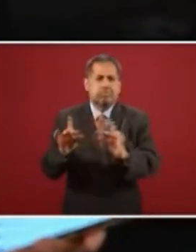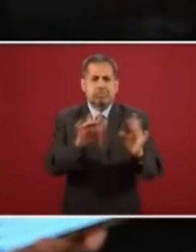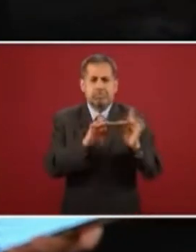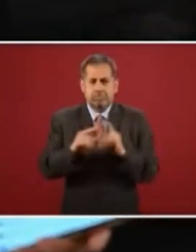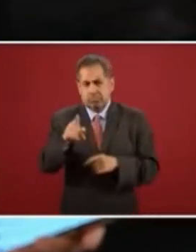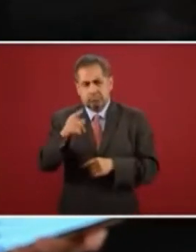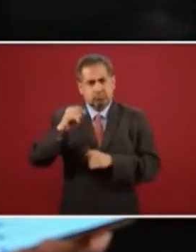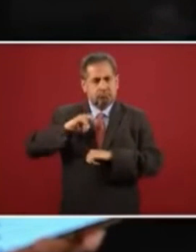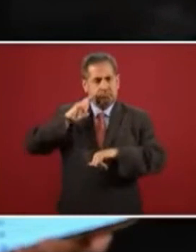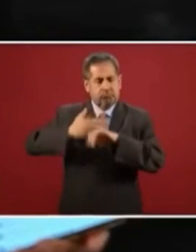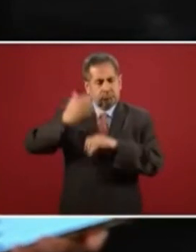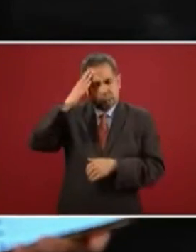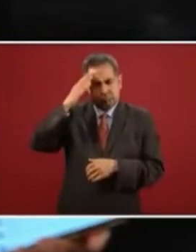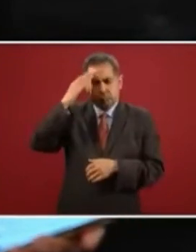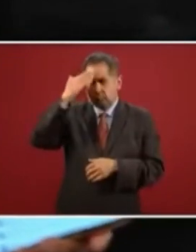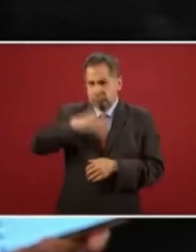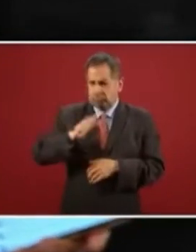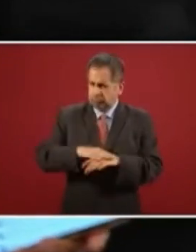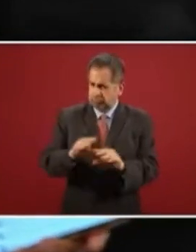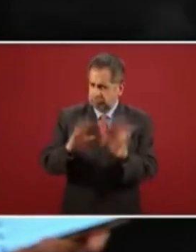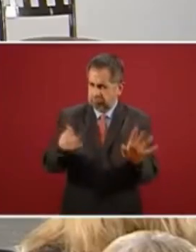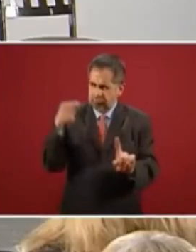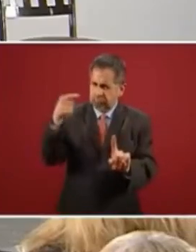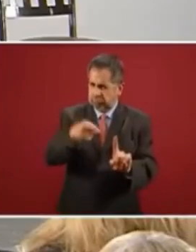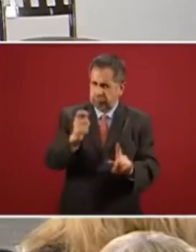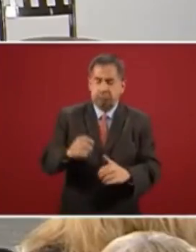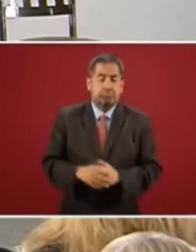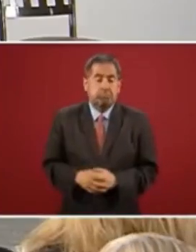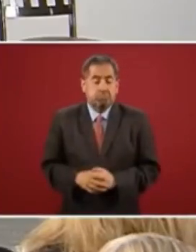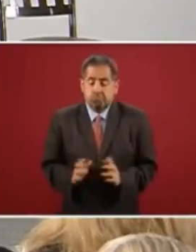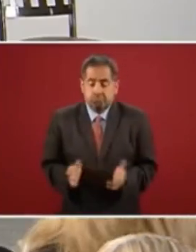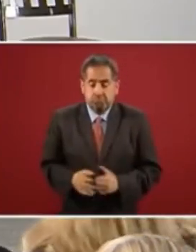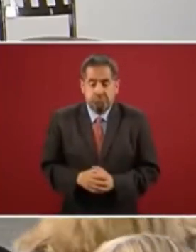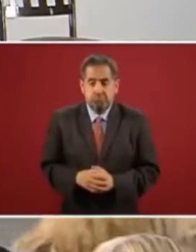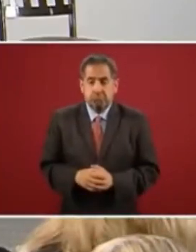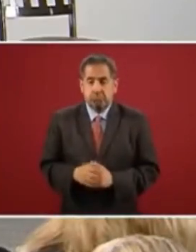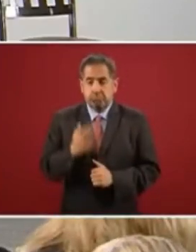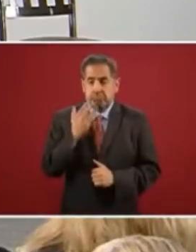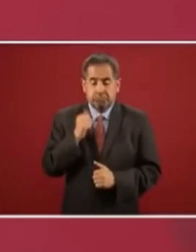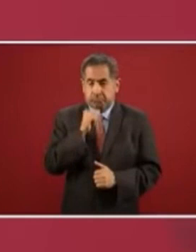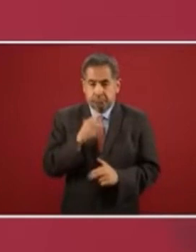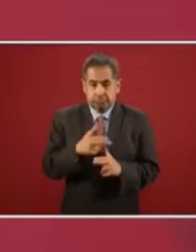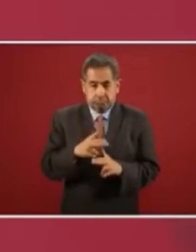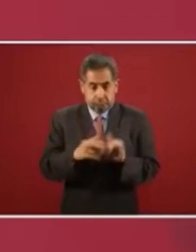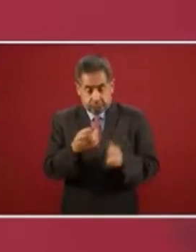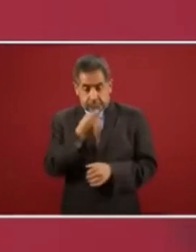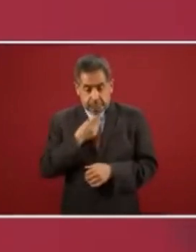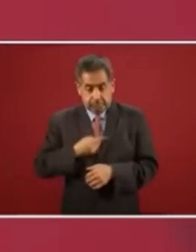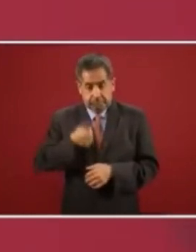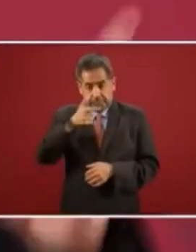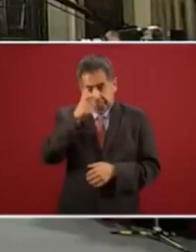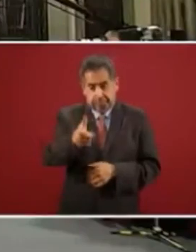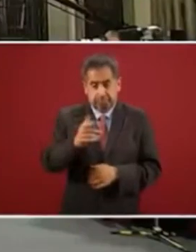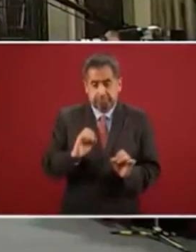como autoridad seguramente ha de tener datos más precisos si no tengo no tenía dar ningún dato hasta este momento que usted lo pregunta